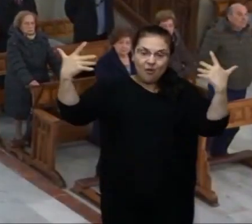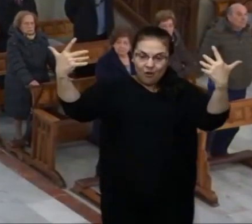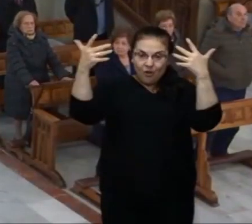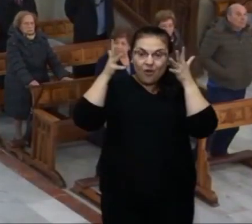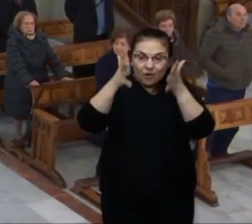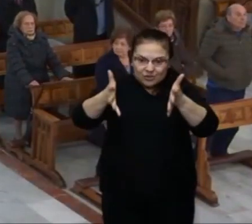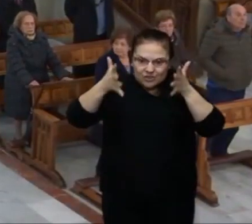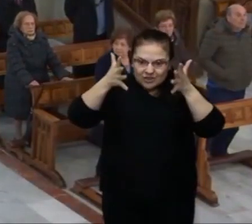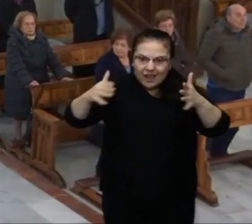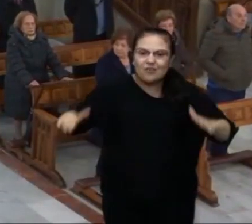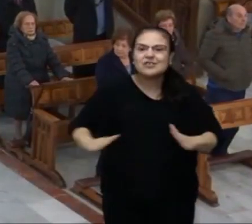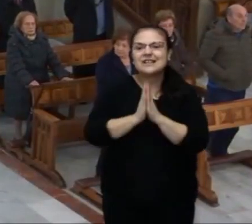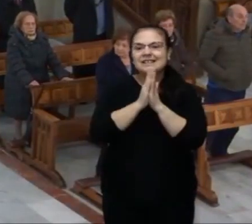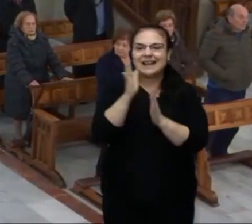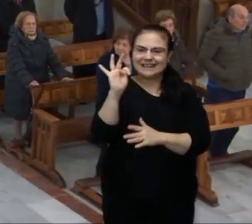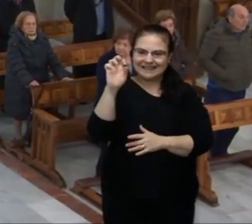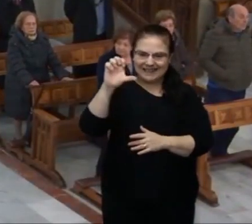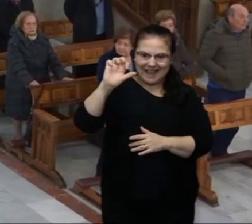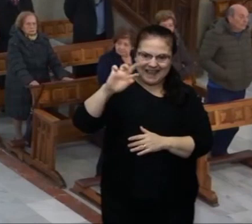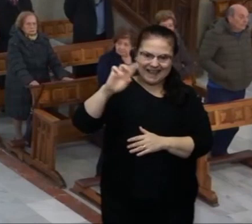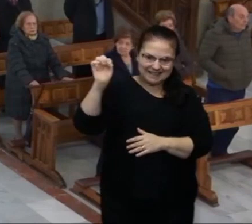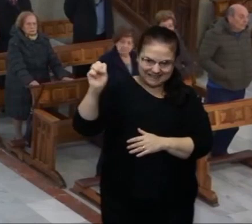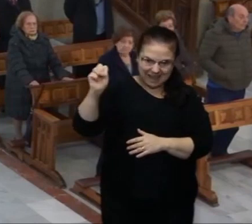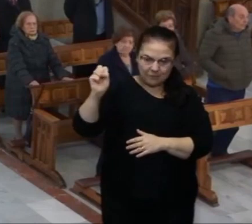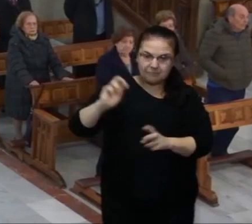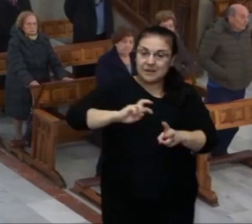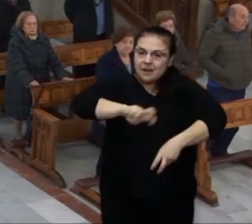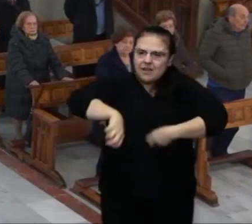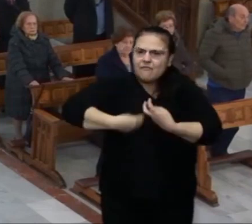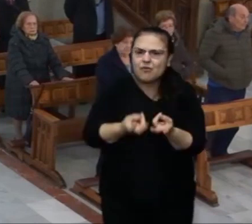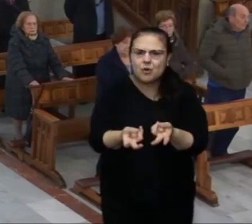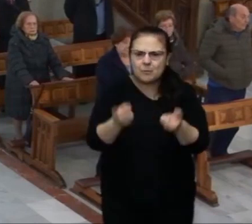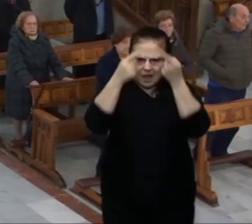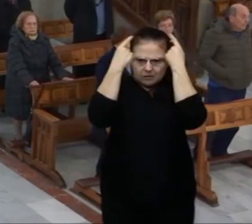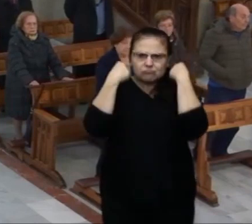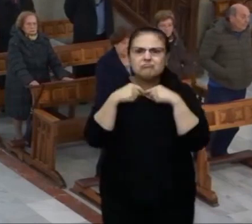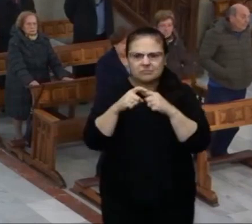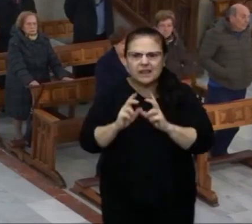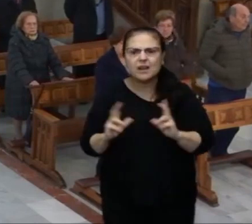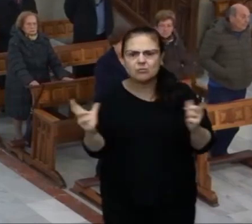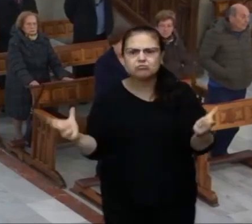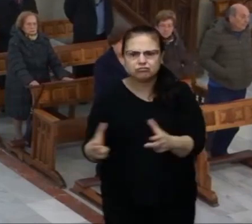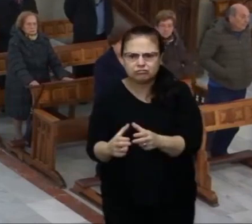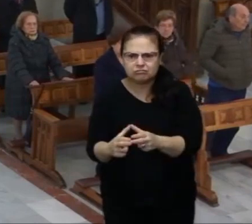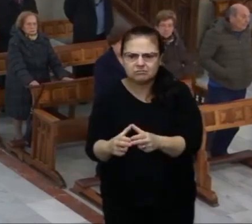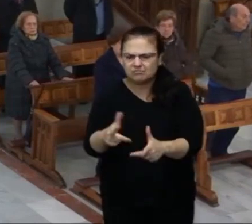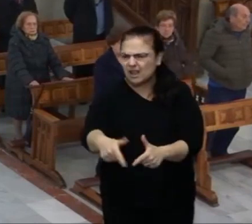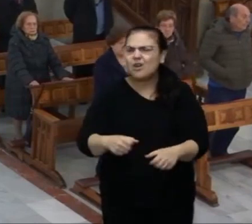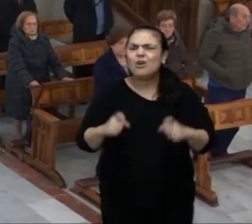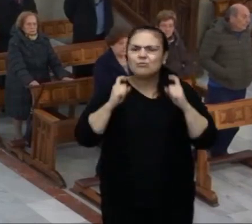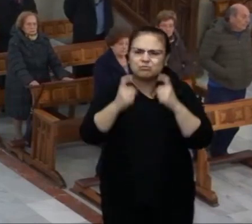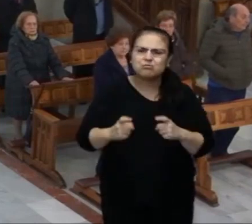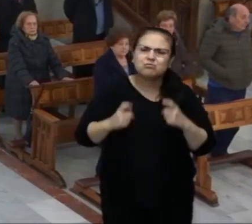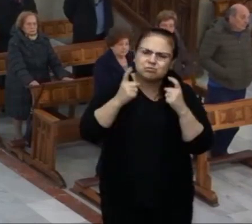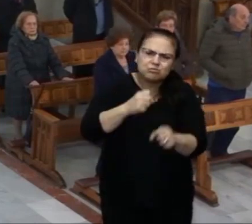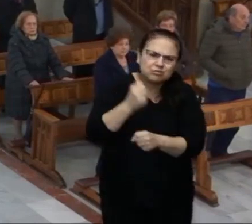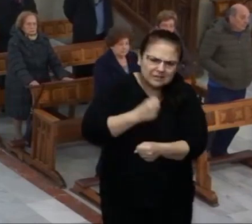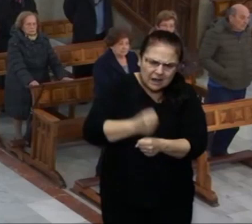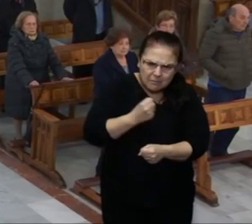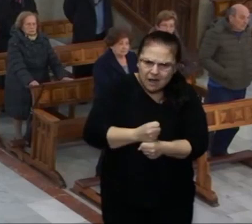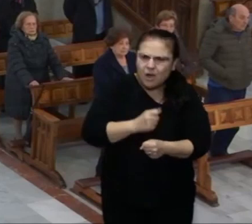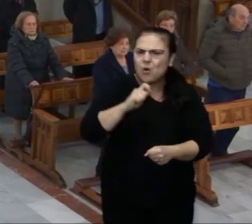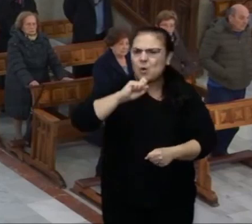de los hermanos que emprendió la reforma de la orden, empeño que sostuvo con muchos trabajos, obras y